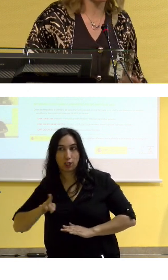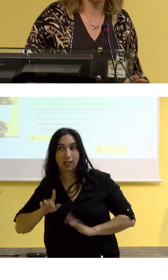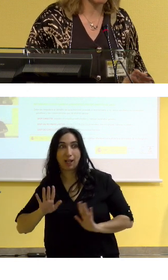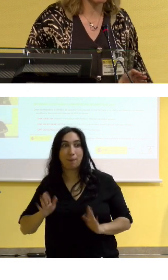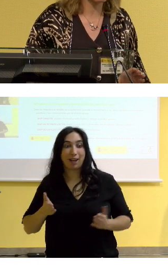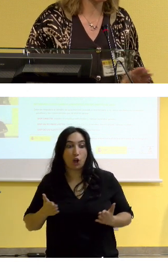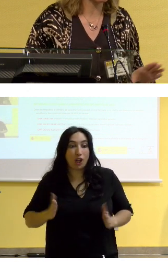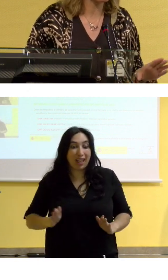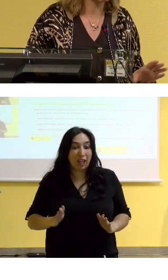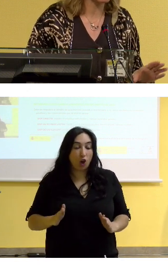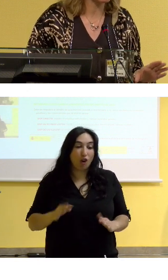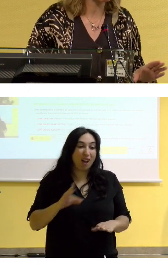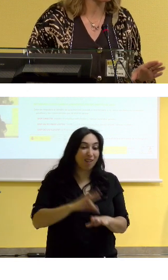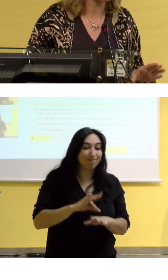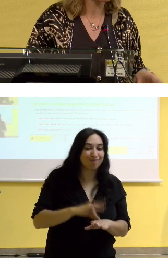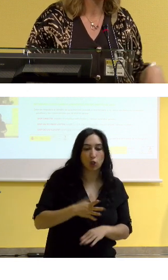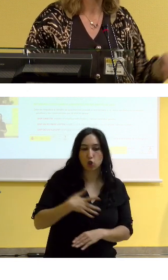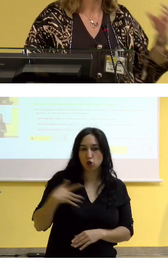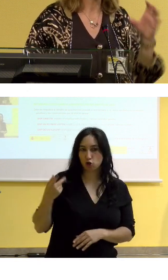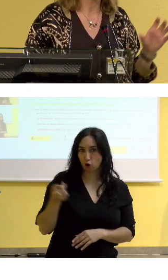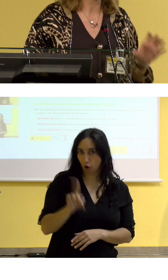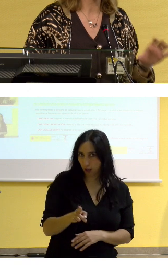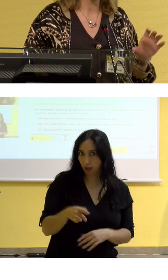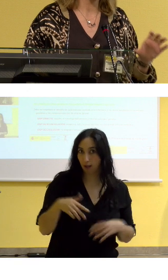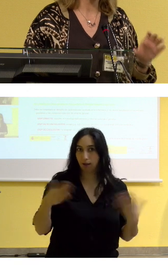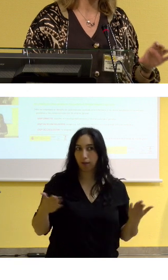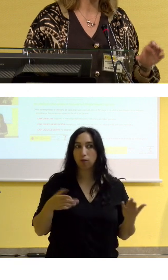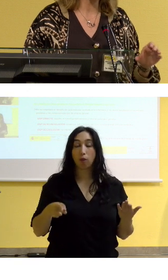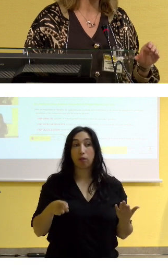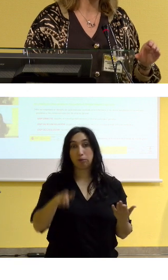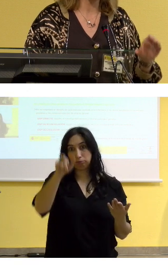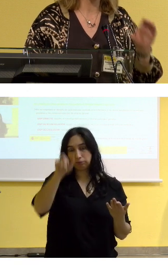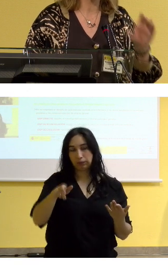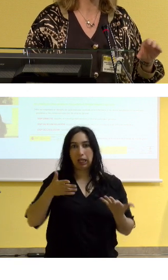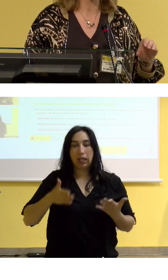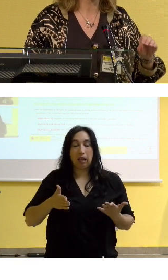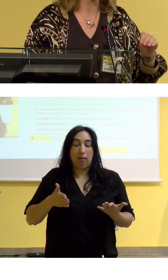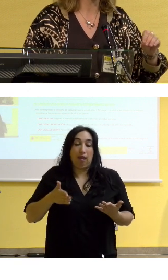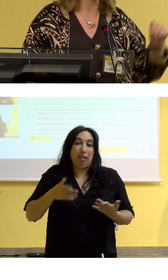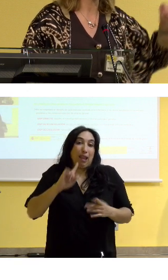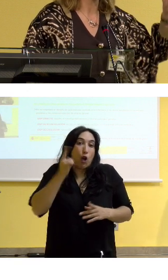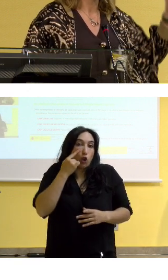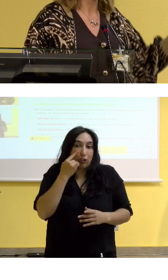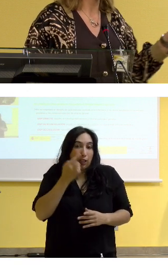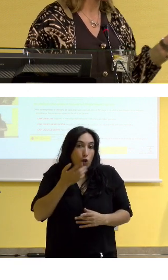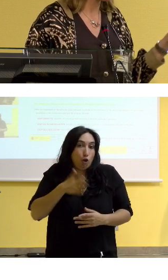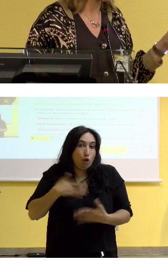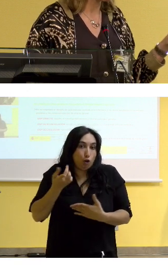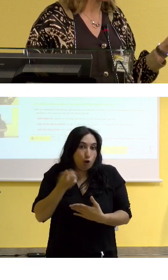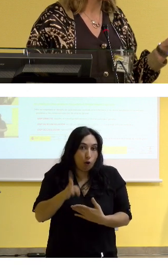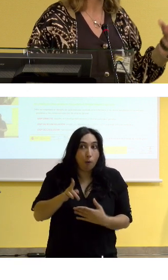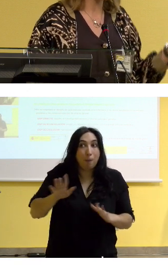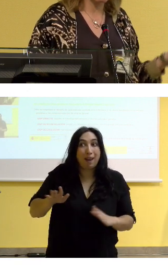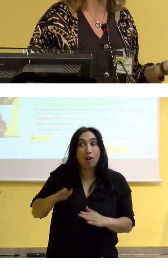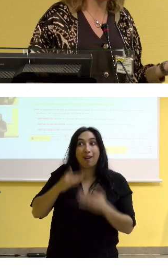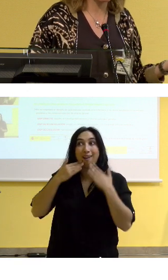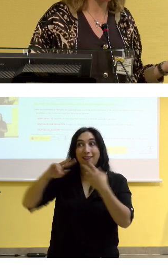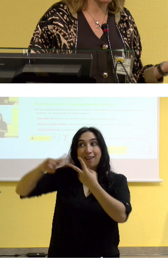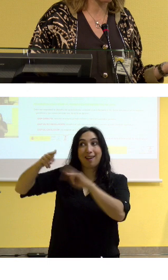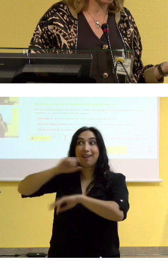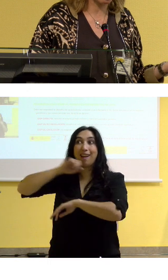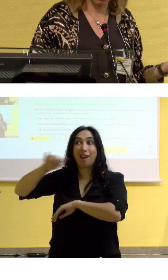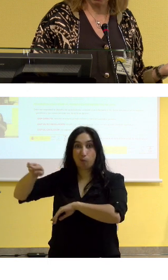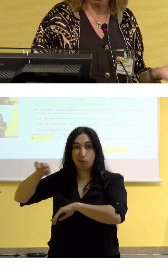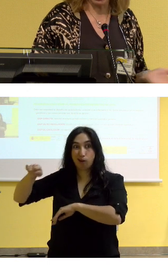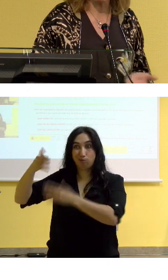quiere tener una descendencia afecta. Entonces, él no se hace el diagnóstico, pero nosotros utilizamos los genes del abuelo que ya sabemos que